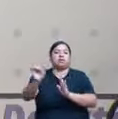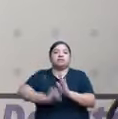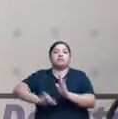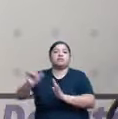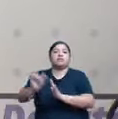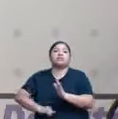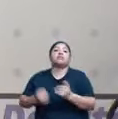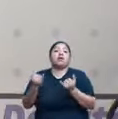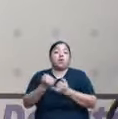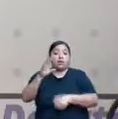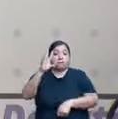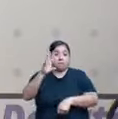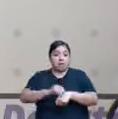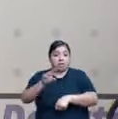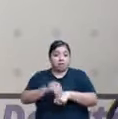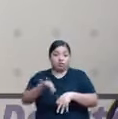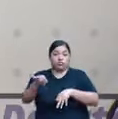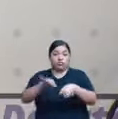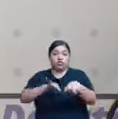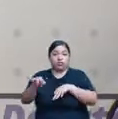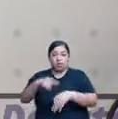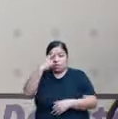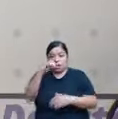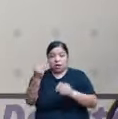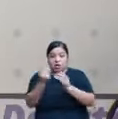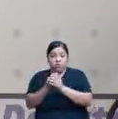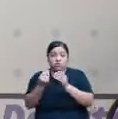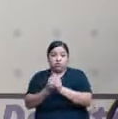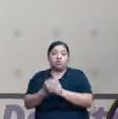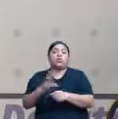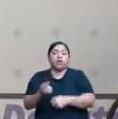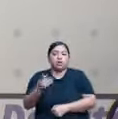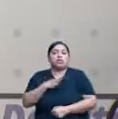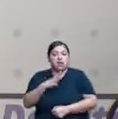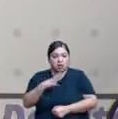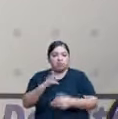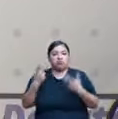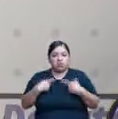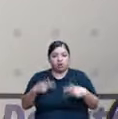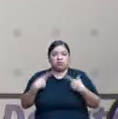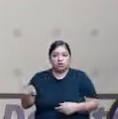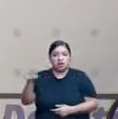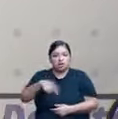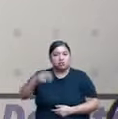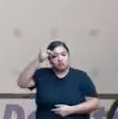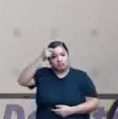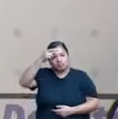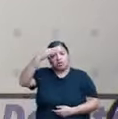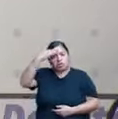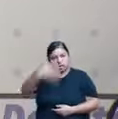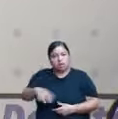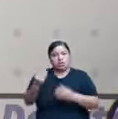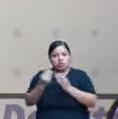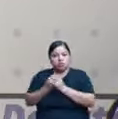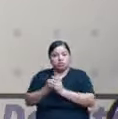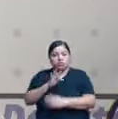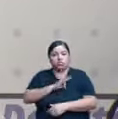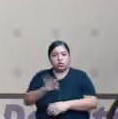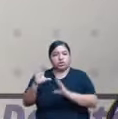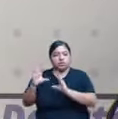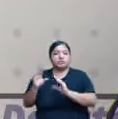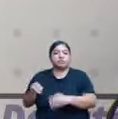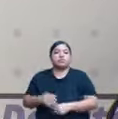licencias para estos cursos, ya que contamos con personal capacitado para impartirlos. Y agradezco la